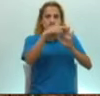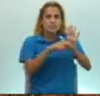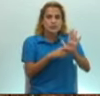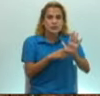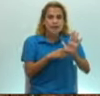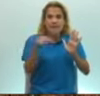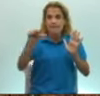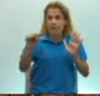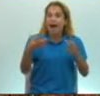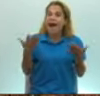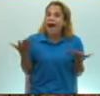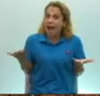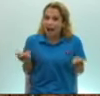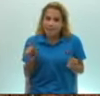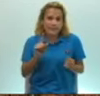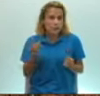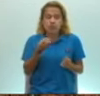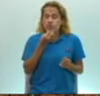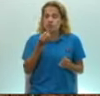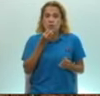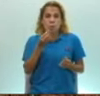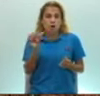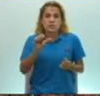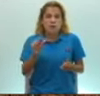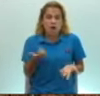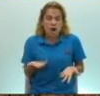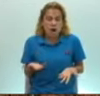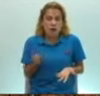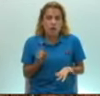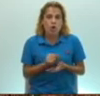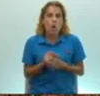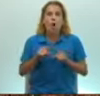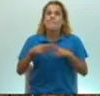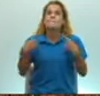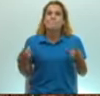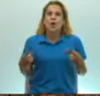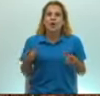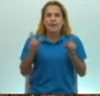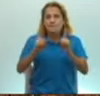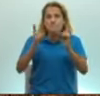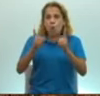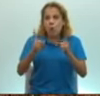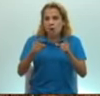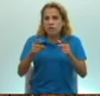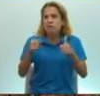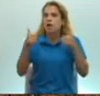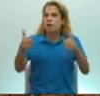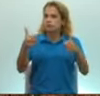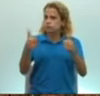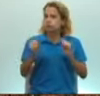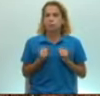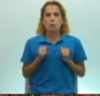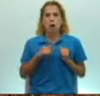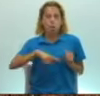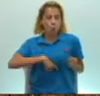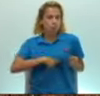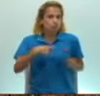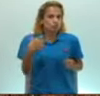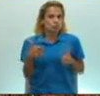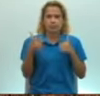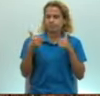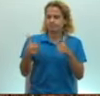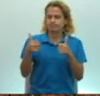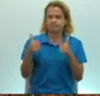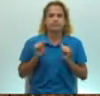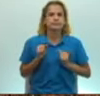una personalidad negativa desde este proceso. Ah, pero no se puede negar que tuvo una habilidad política increíble, que tuvo una visión